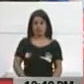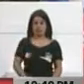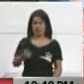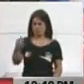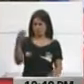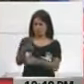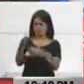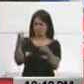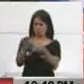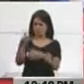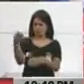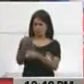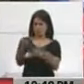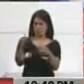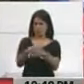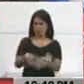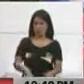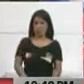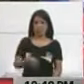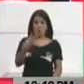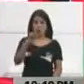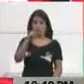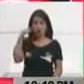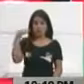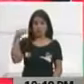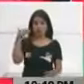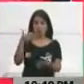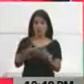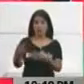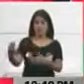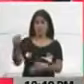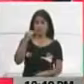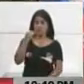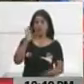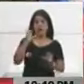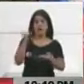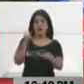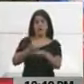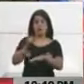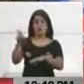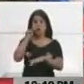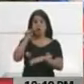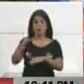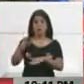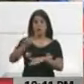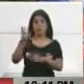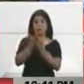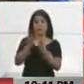tarde? 40 años después me dijo ese tipo que por culpa de él, yo no había estudiado quinto año en el SAN.